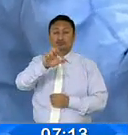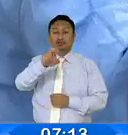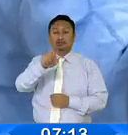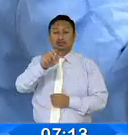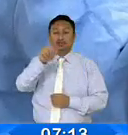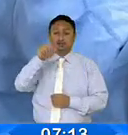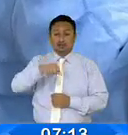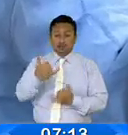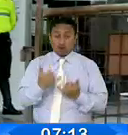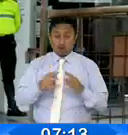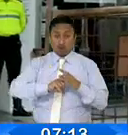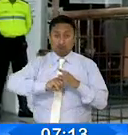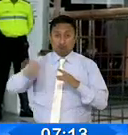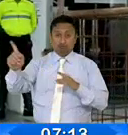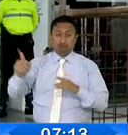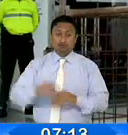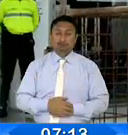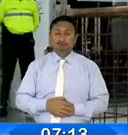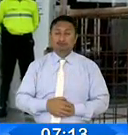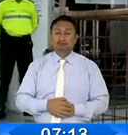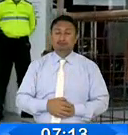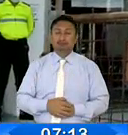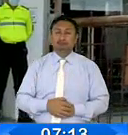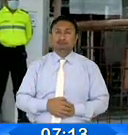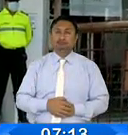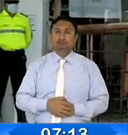prófugo. En Quito informó Adriana Rojas.